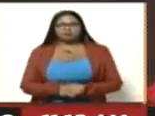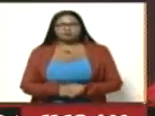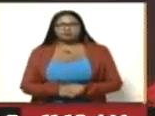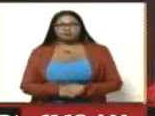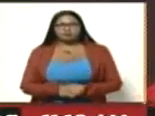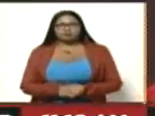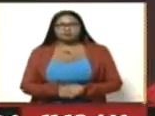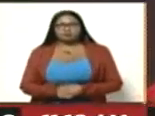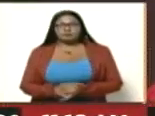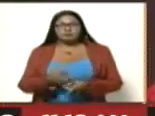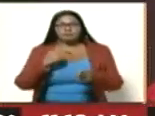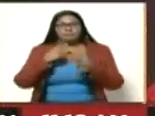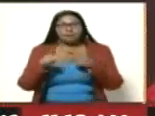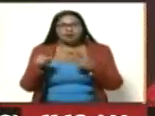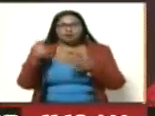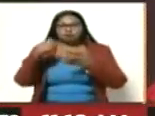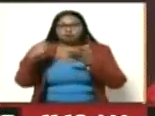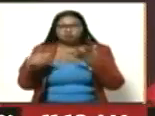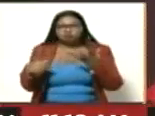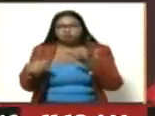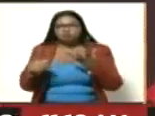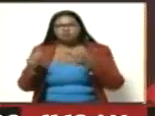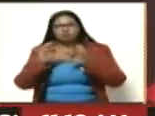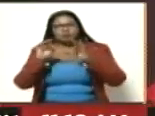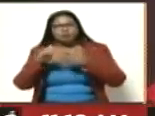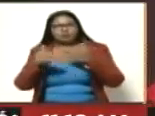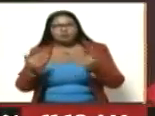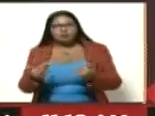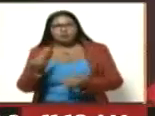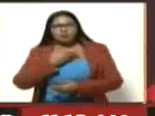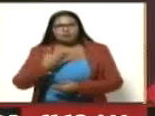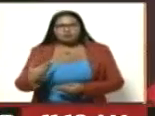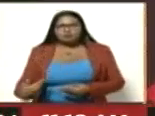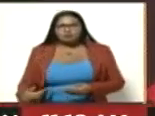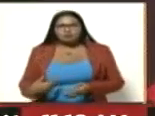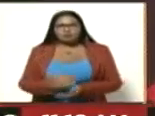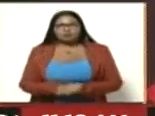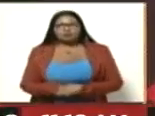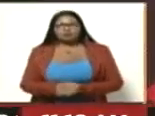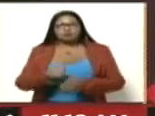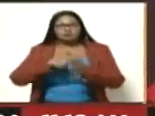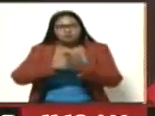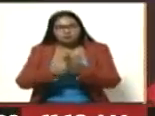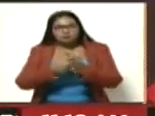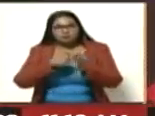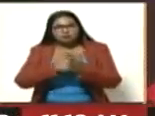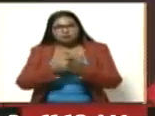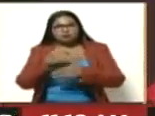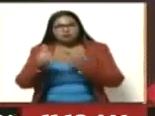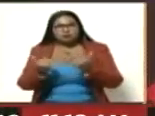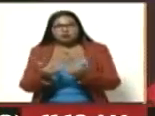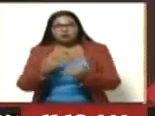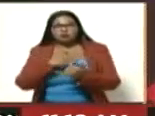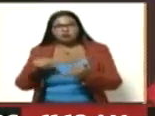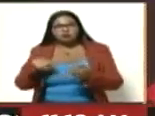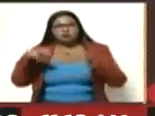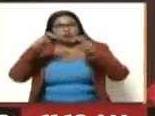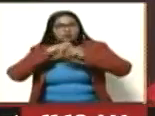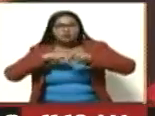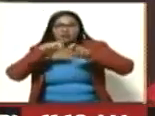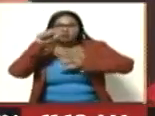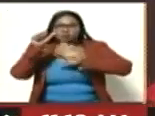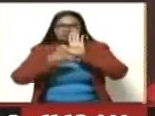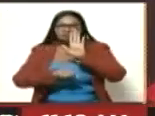Pero sin embargo, varias veces cuando el presidente insistía, yo revisaba